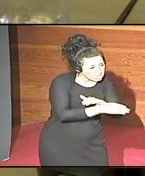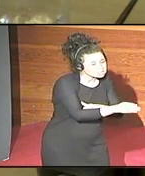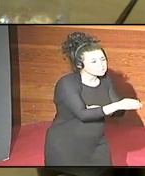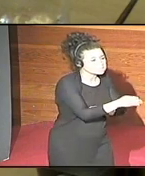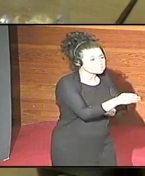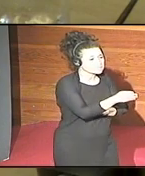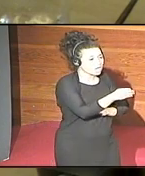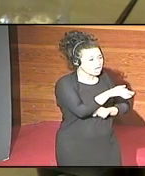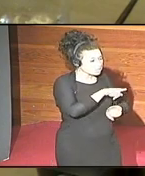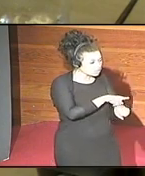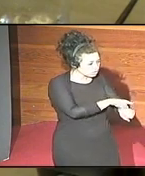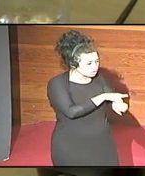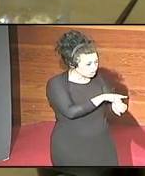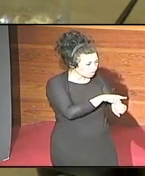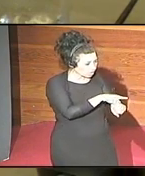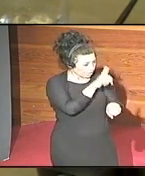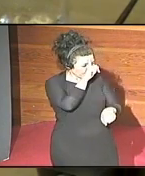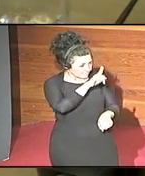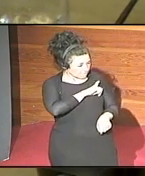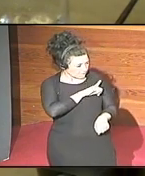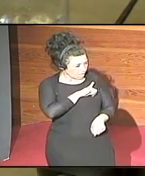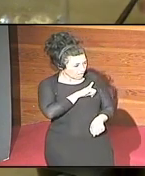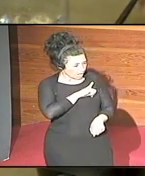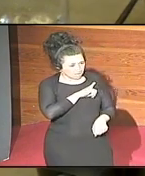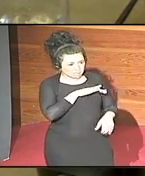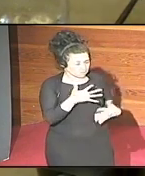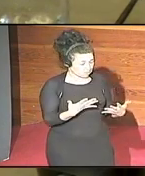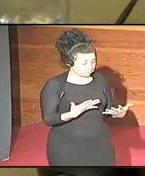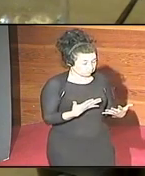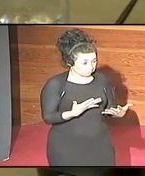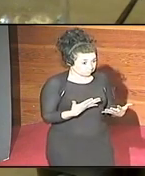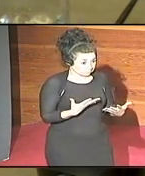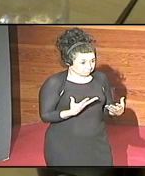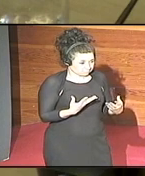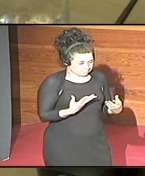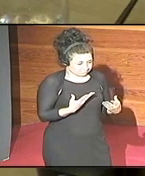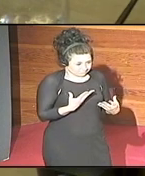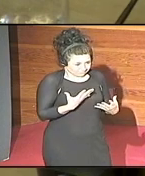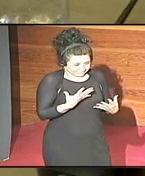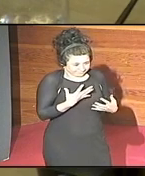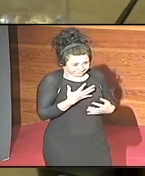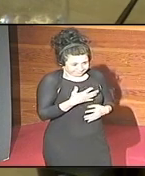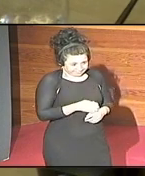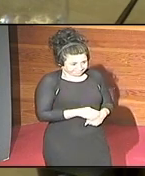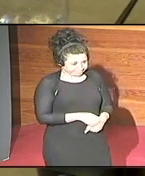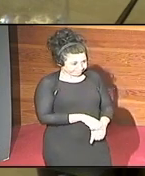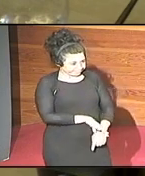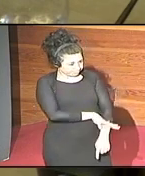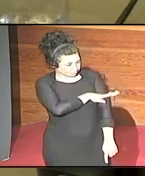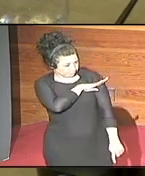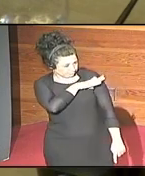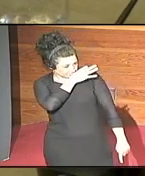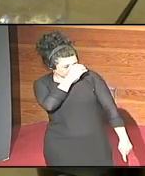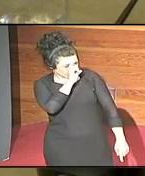el tanquista, no sé qué, en fin. Es de verdad increíble, increíble lo que está